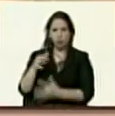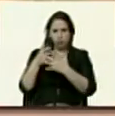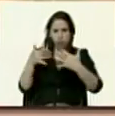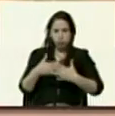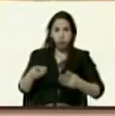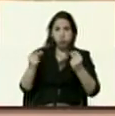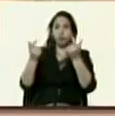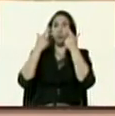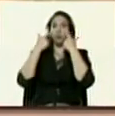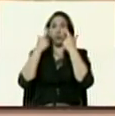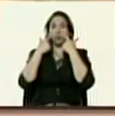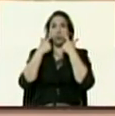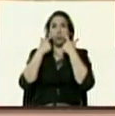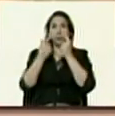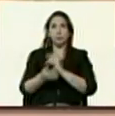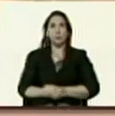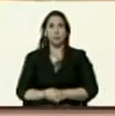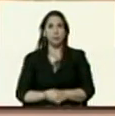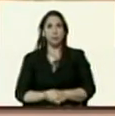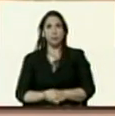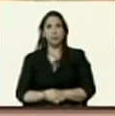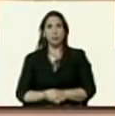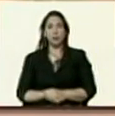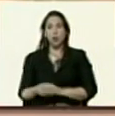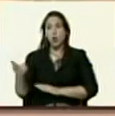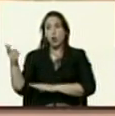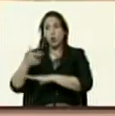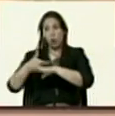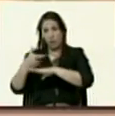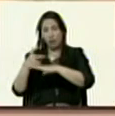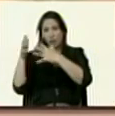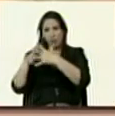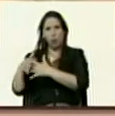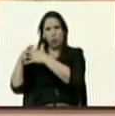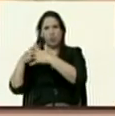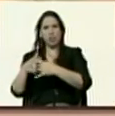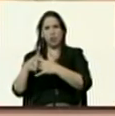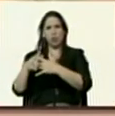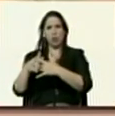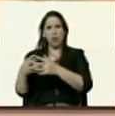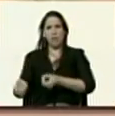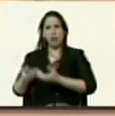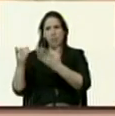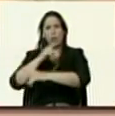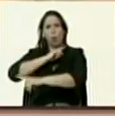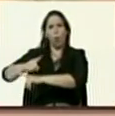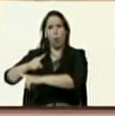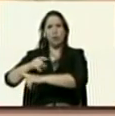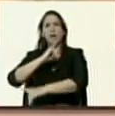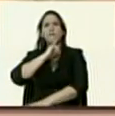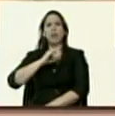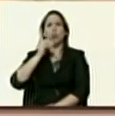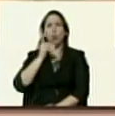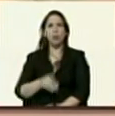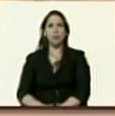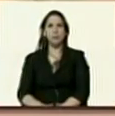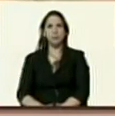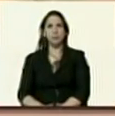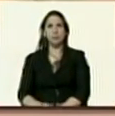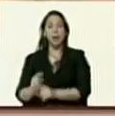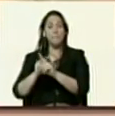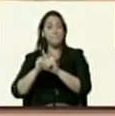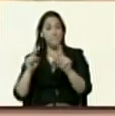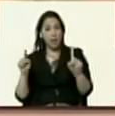alerta de que el gobierno de Estados Unidos le había dado una orden a Iván Duque para